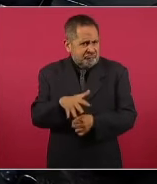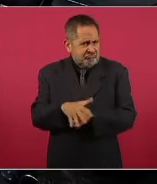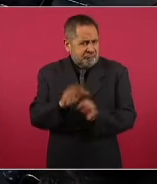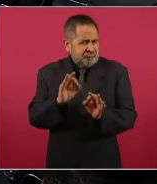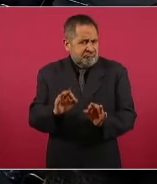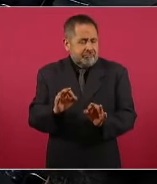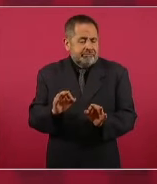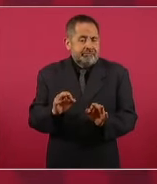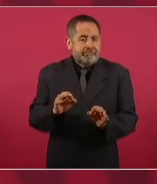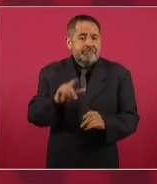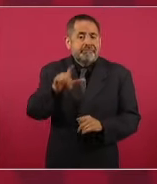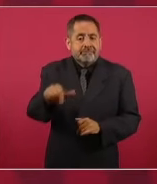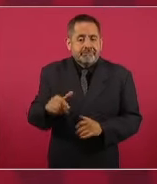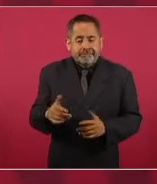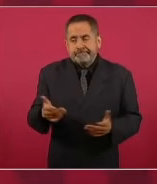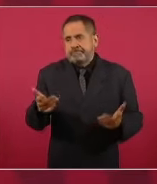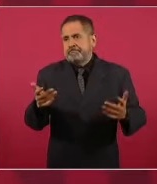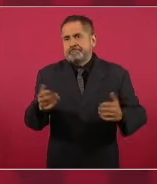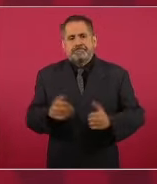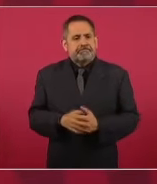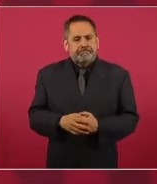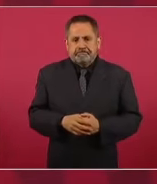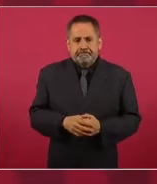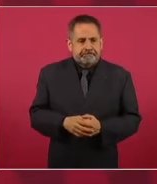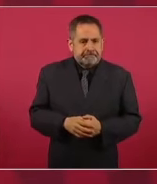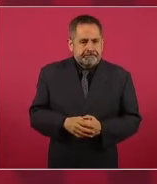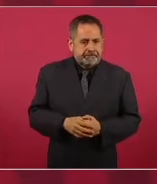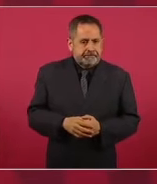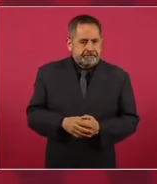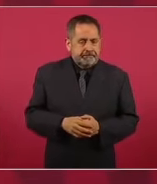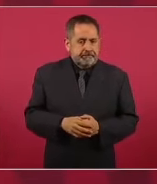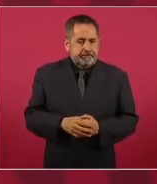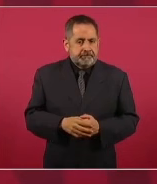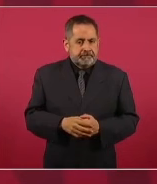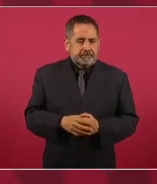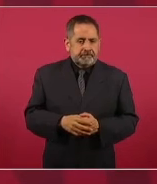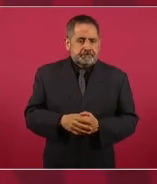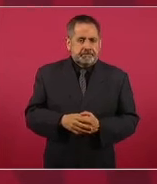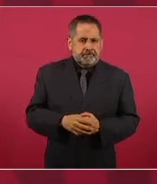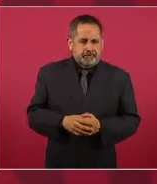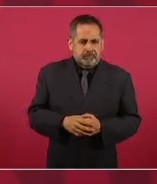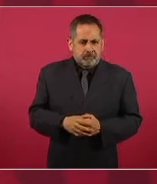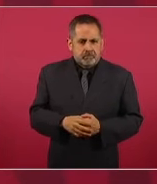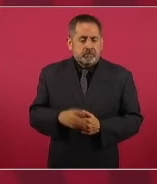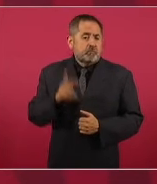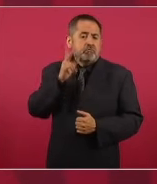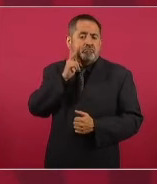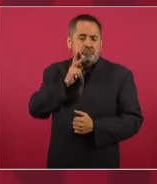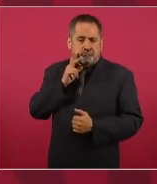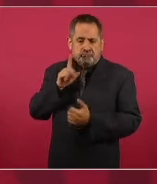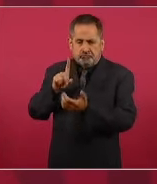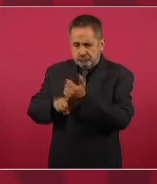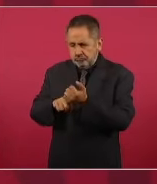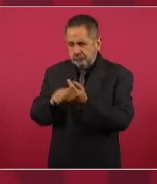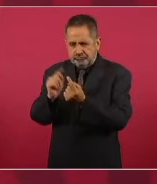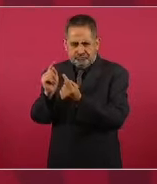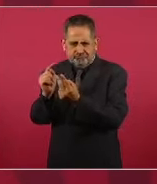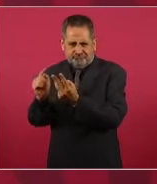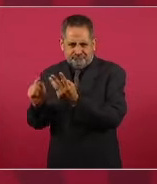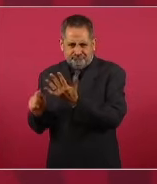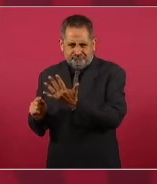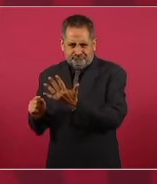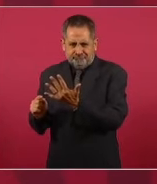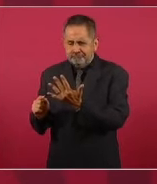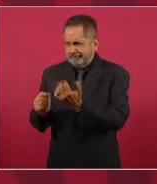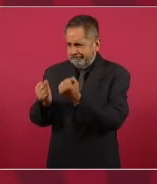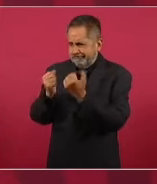De muchos petroquímicos,